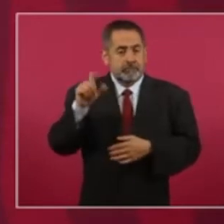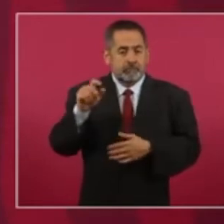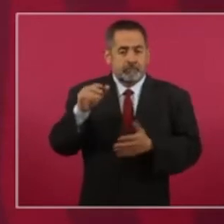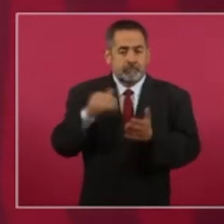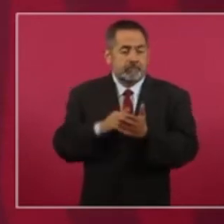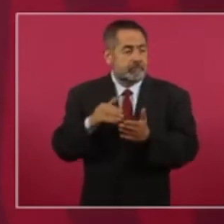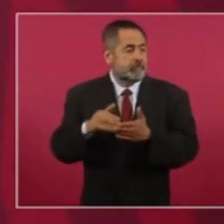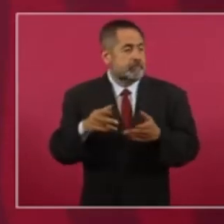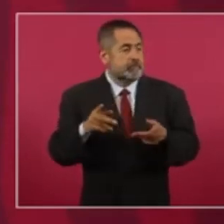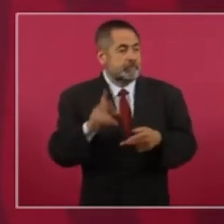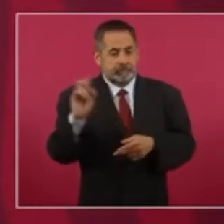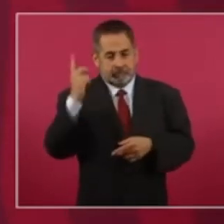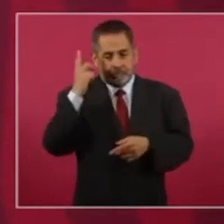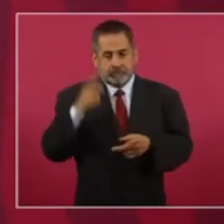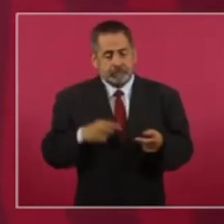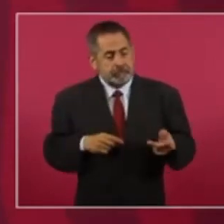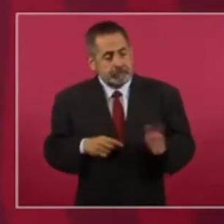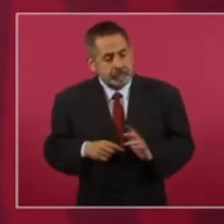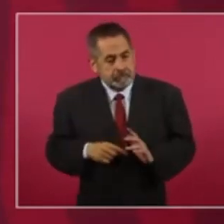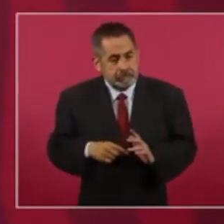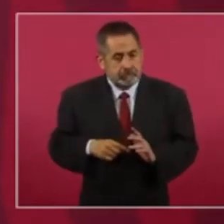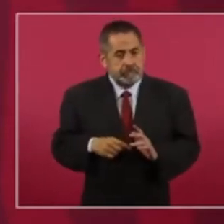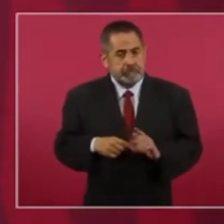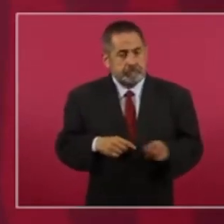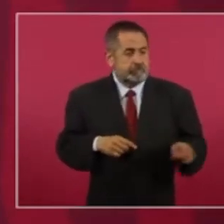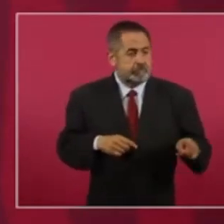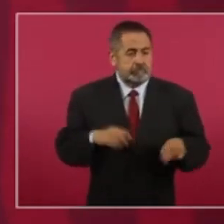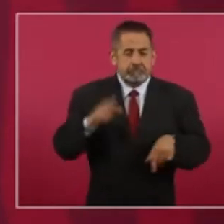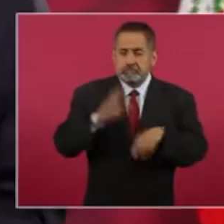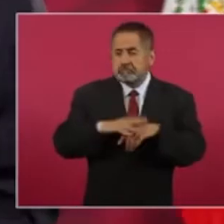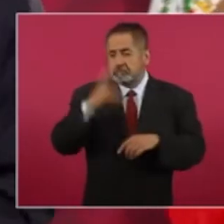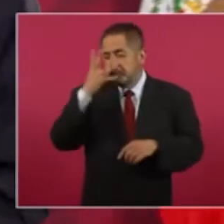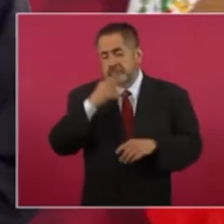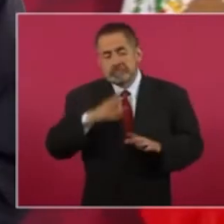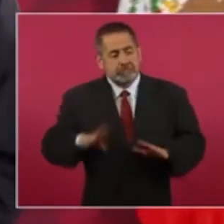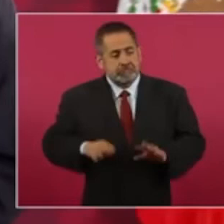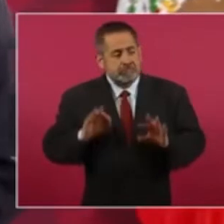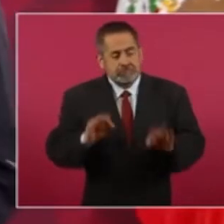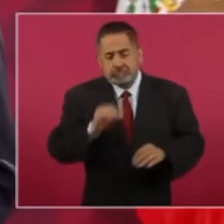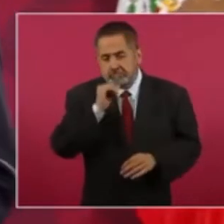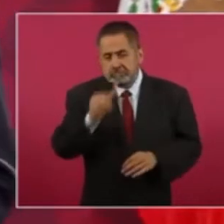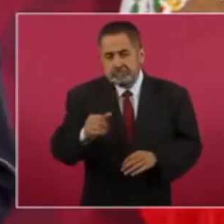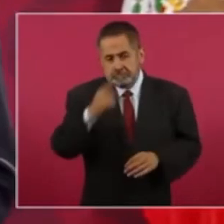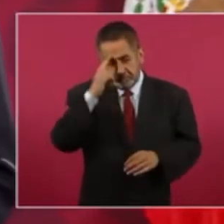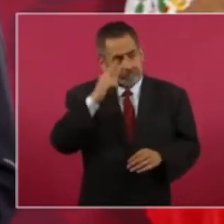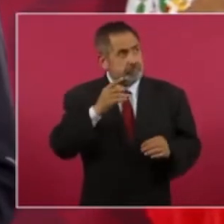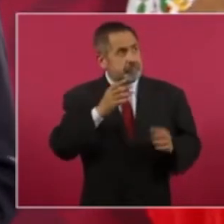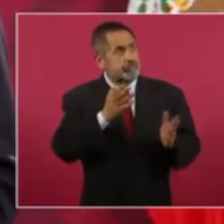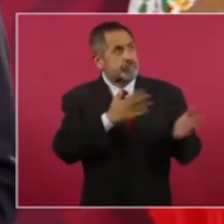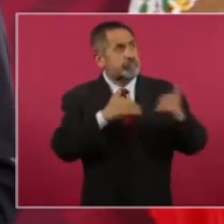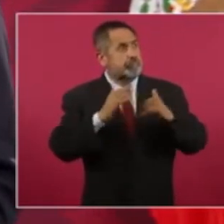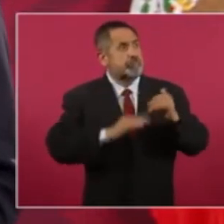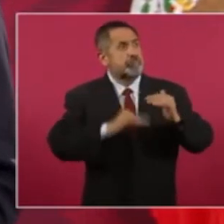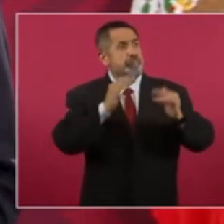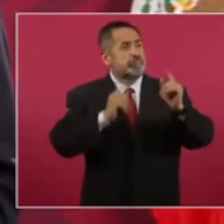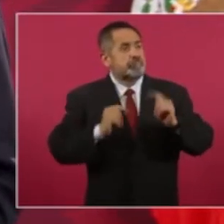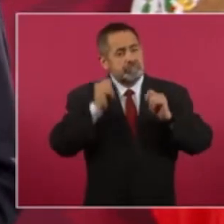dólares, no era el lugar más apropiado para un desarrollo